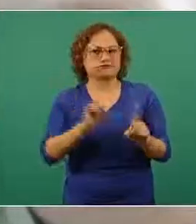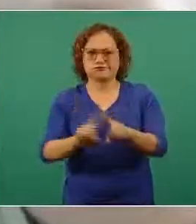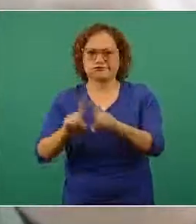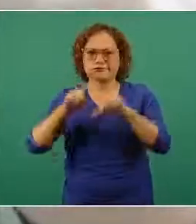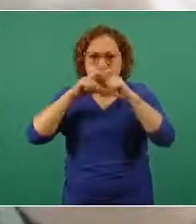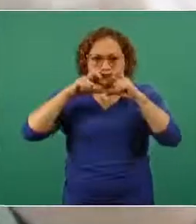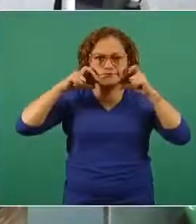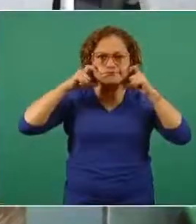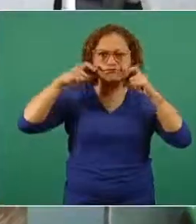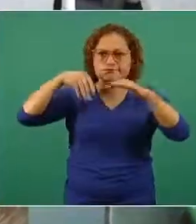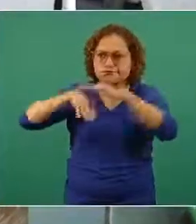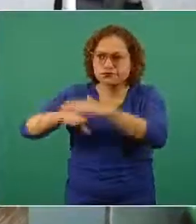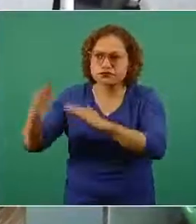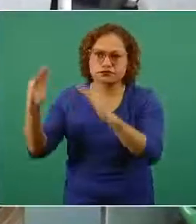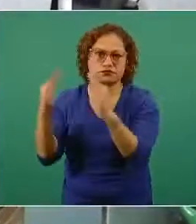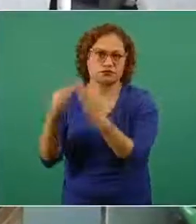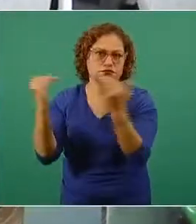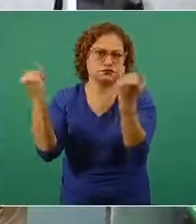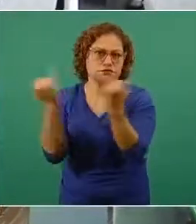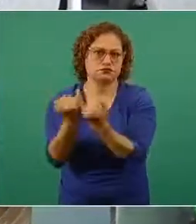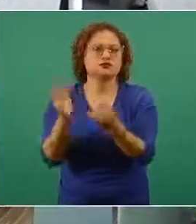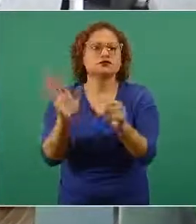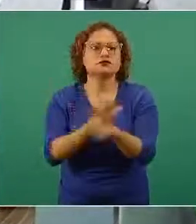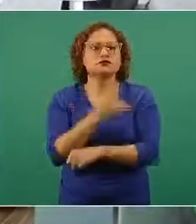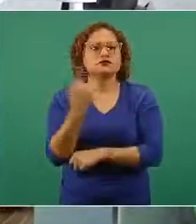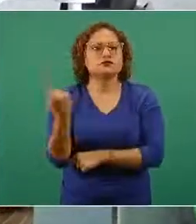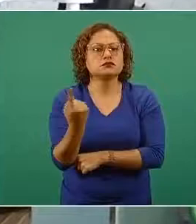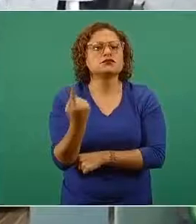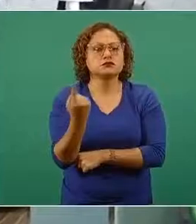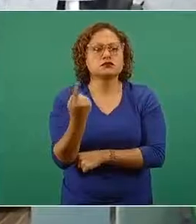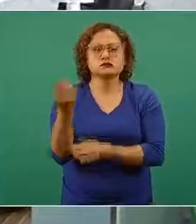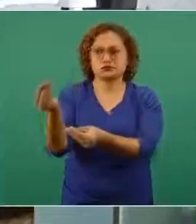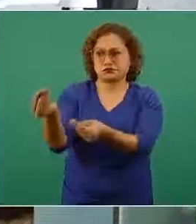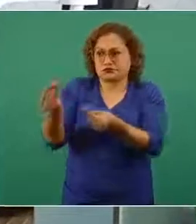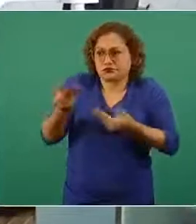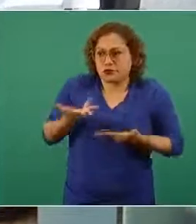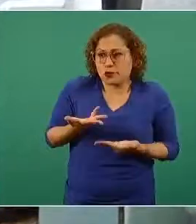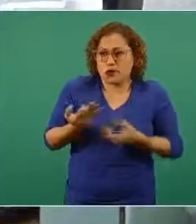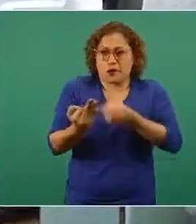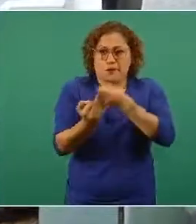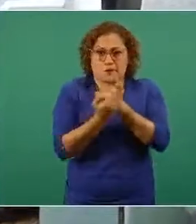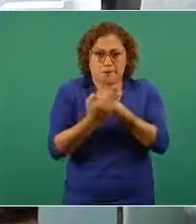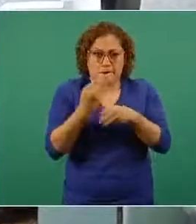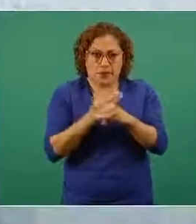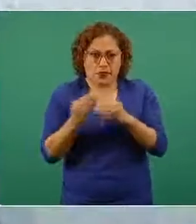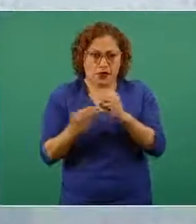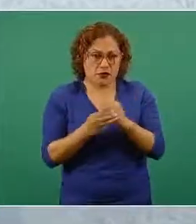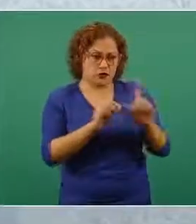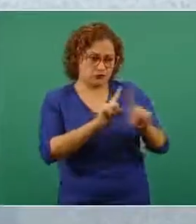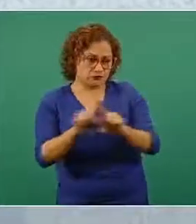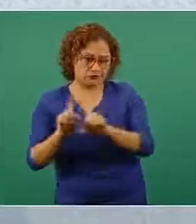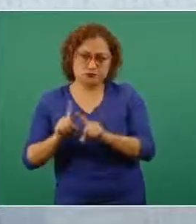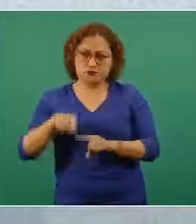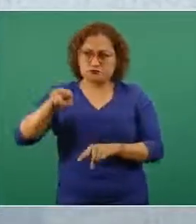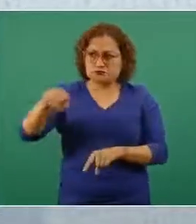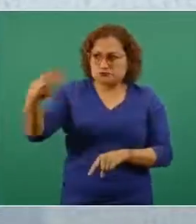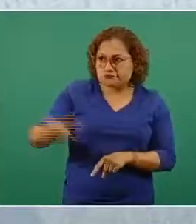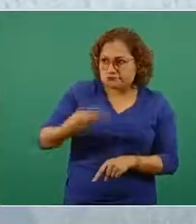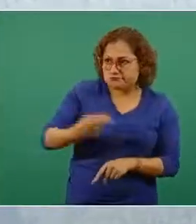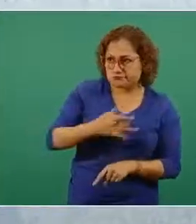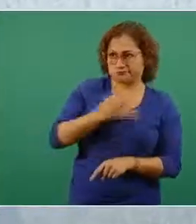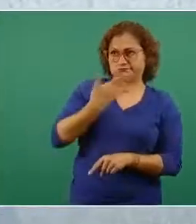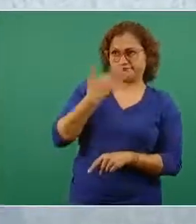casas. Porque pues nos han dado como el equipo indispensable, nos han ayudado, nos han preguntado de hecho si estamos bien, si nos sentimos